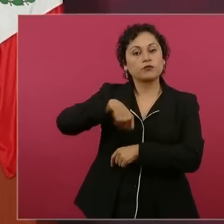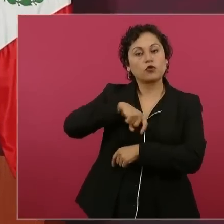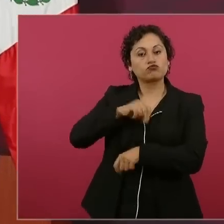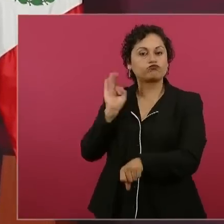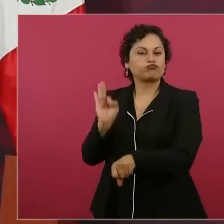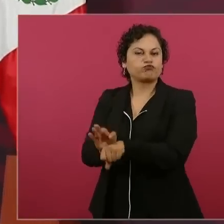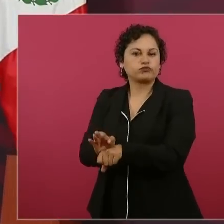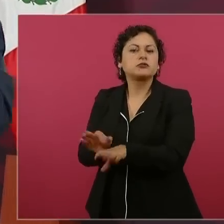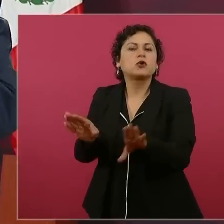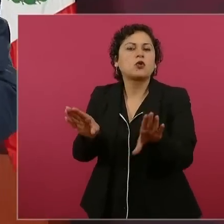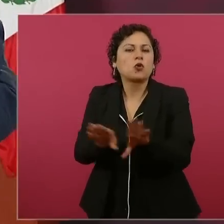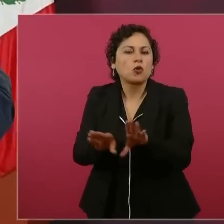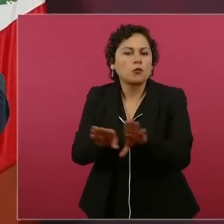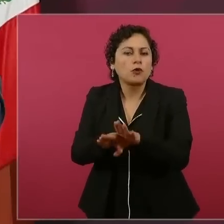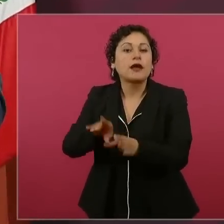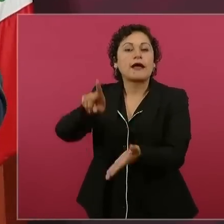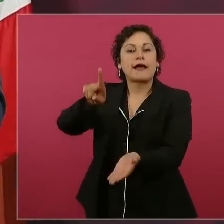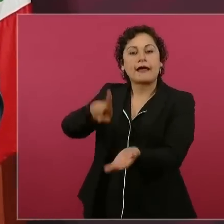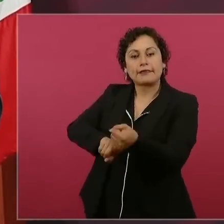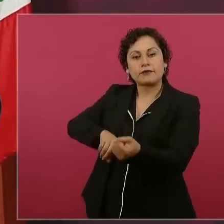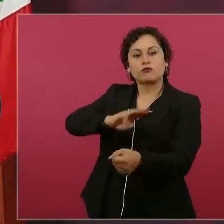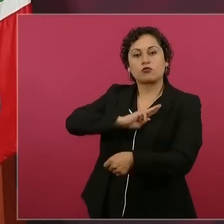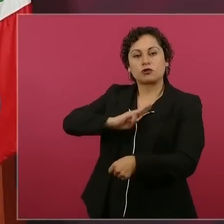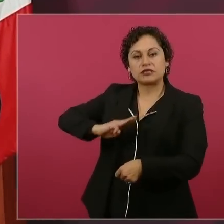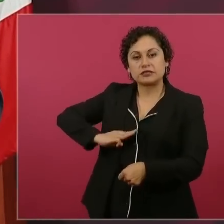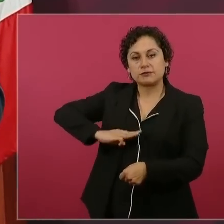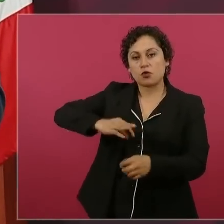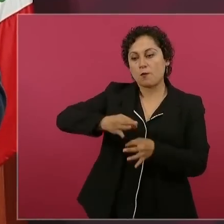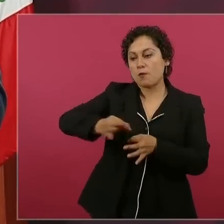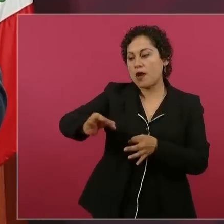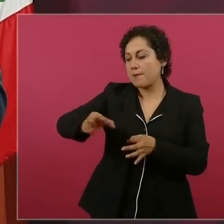cada municipio un plan de desarrollo